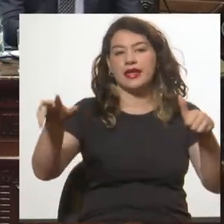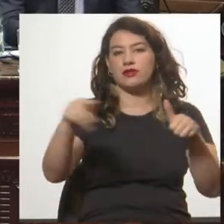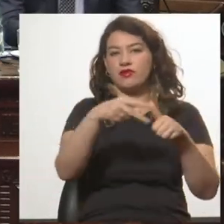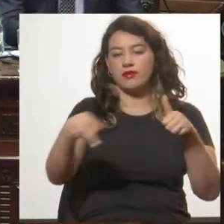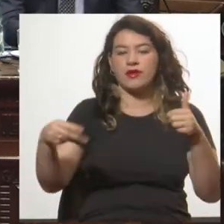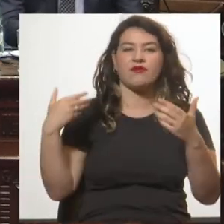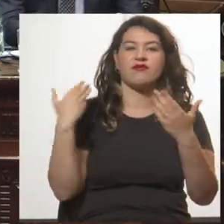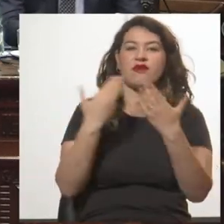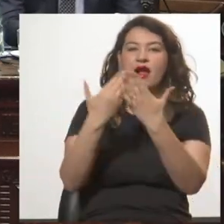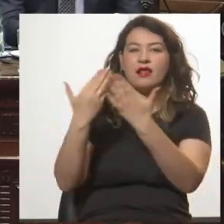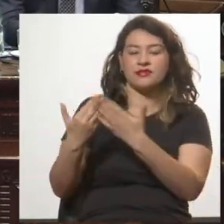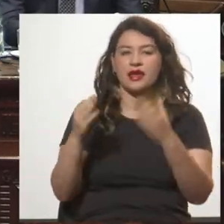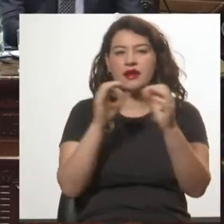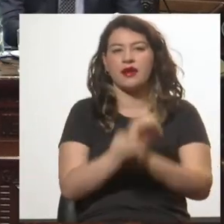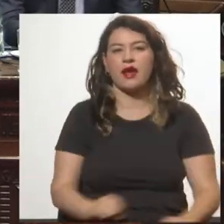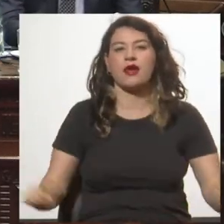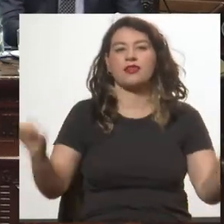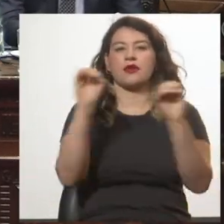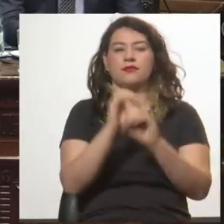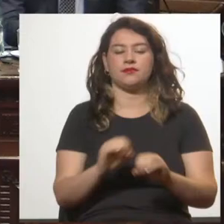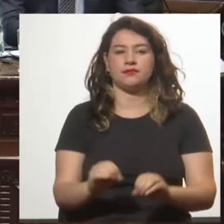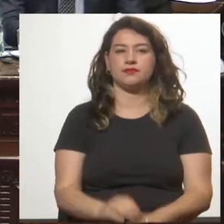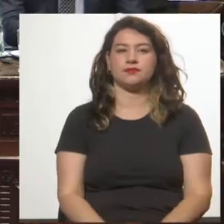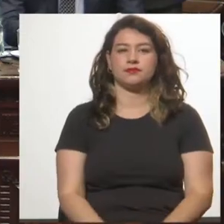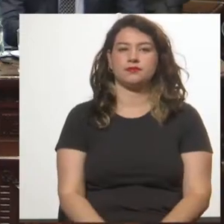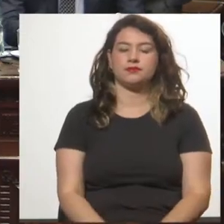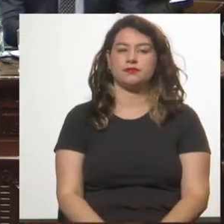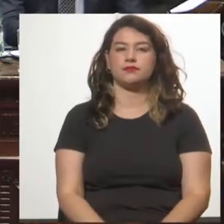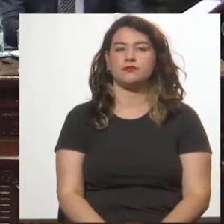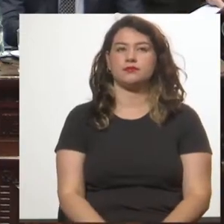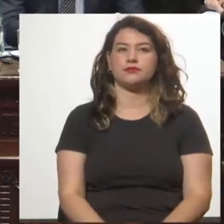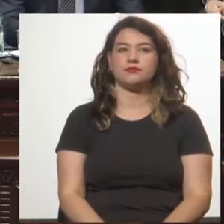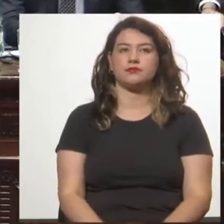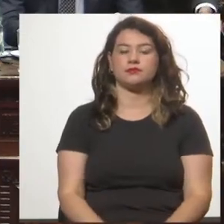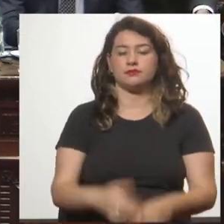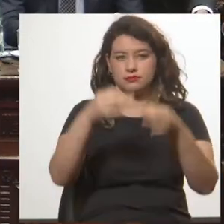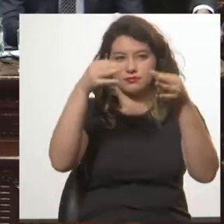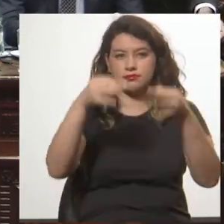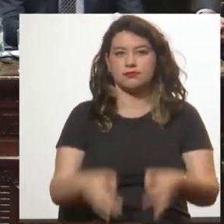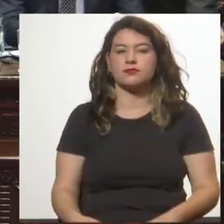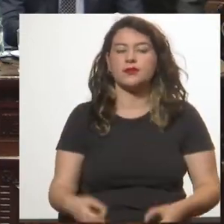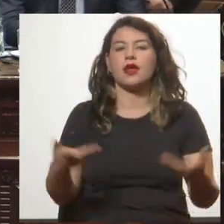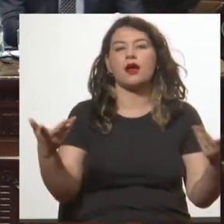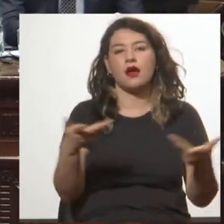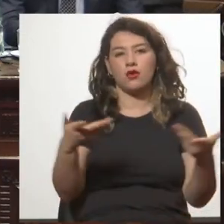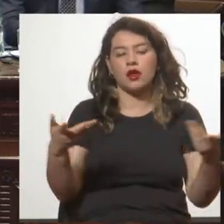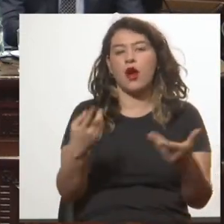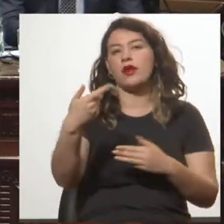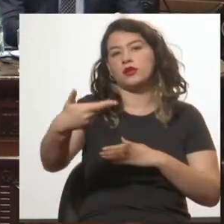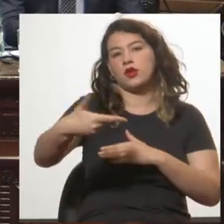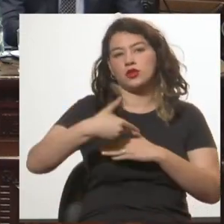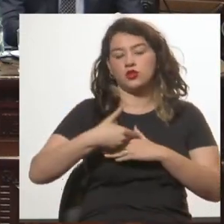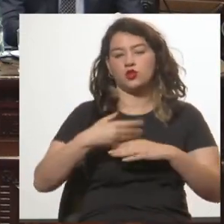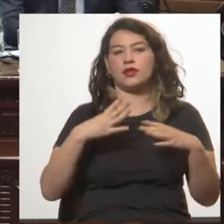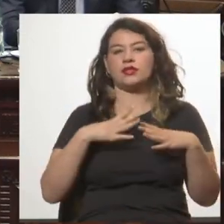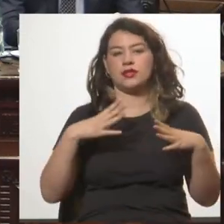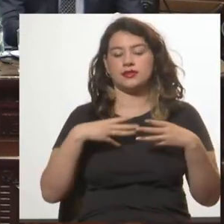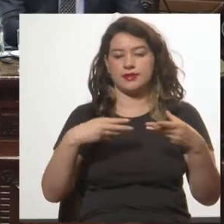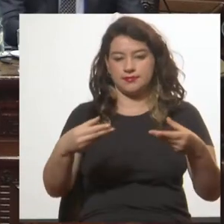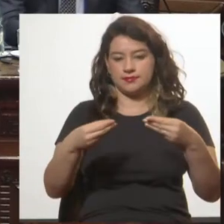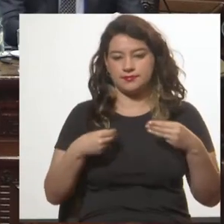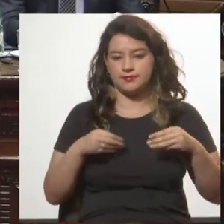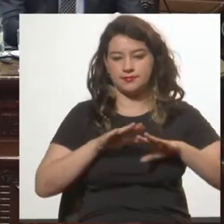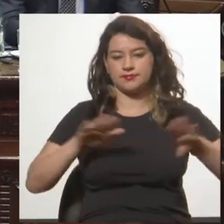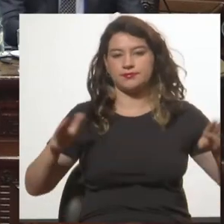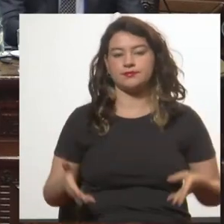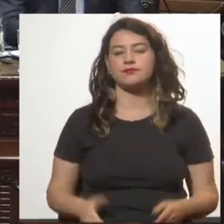no se registraron en asistencias bien desde cuenta de una solicitud de licencia llegada a